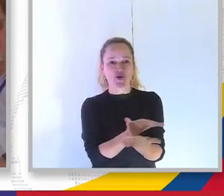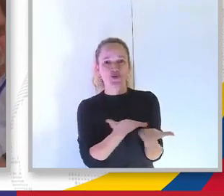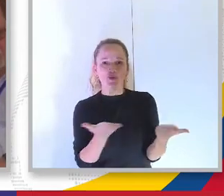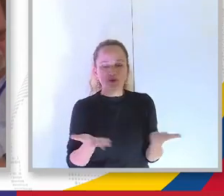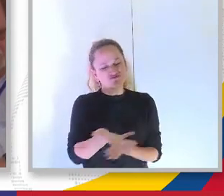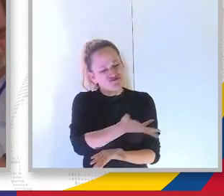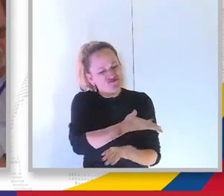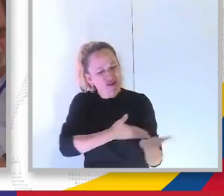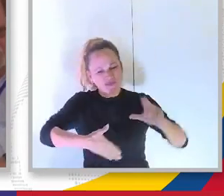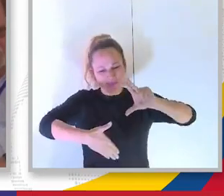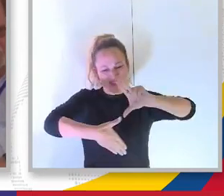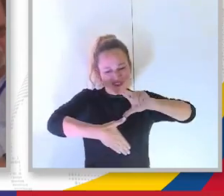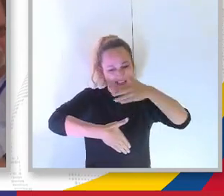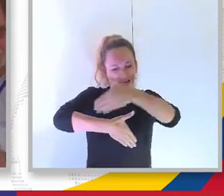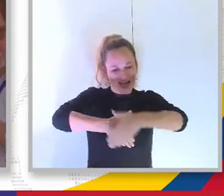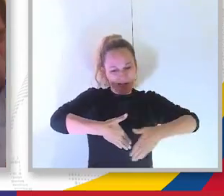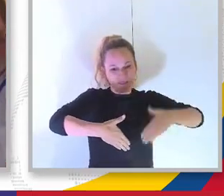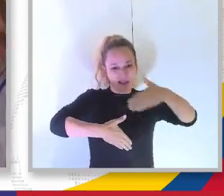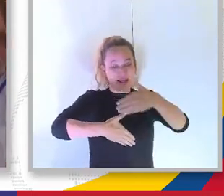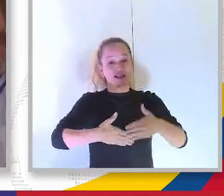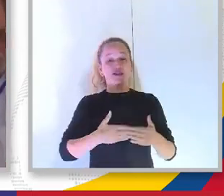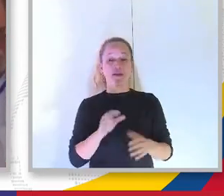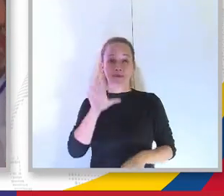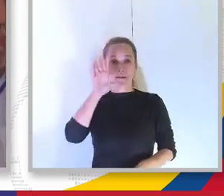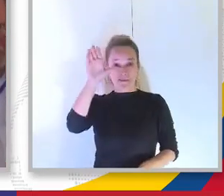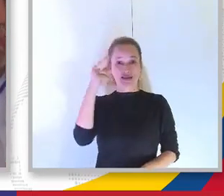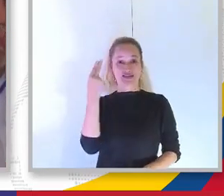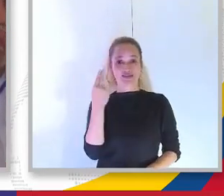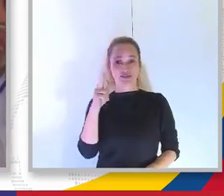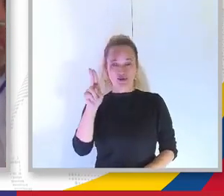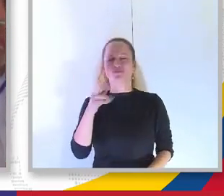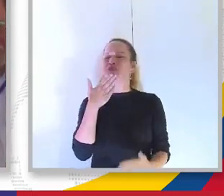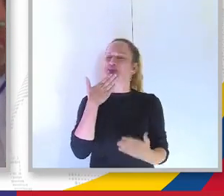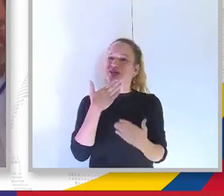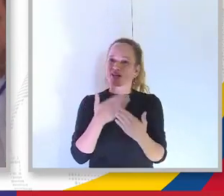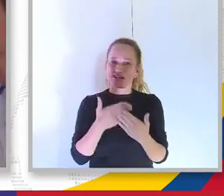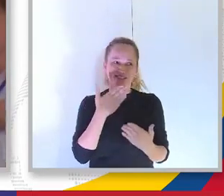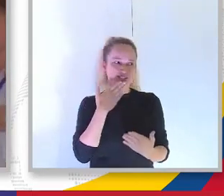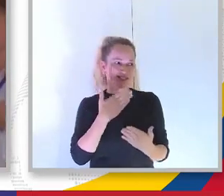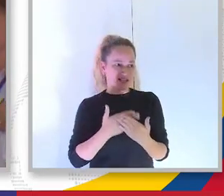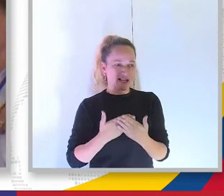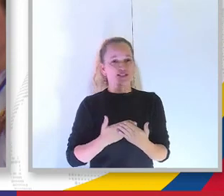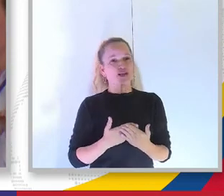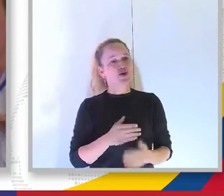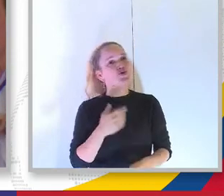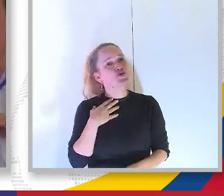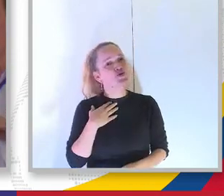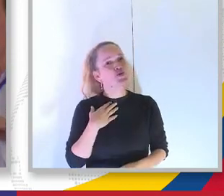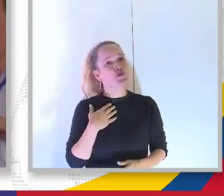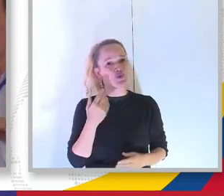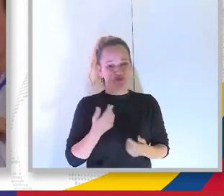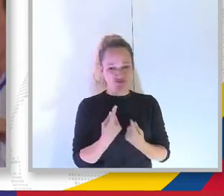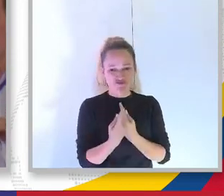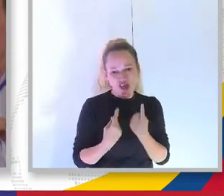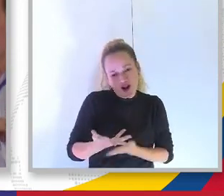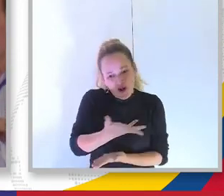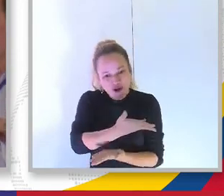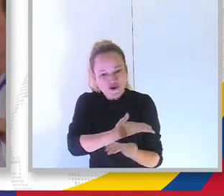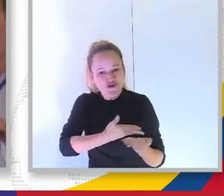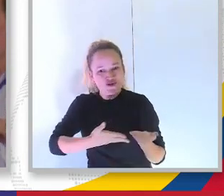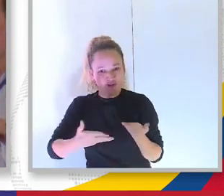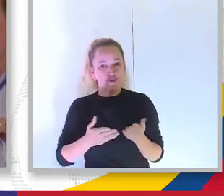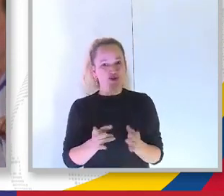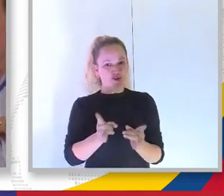con toda América Latina y en particular con Uruguay, es un honor para mí y motivado también por los diálogos